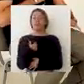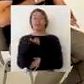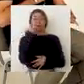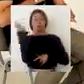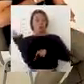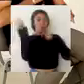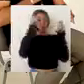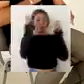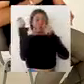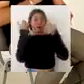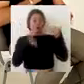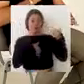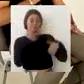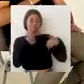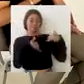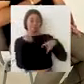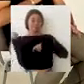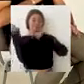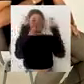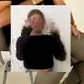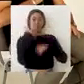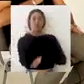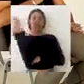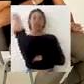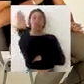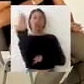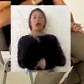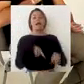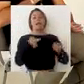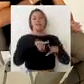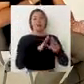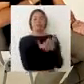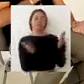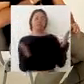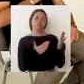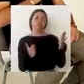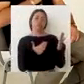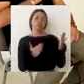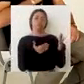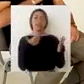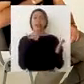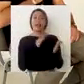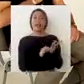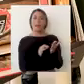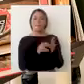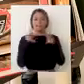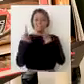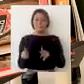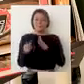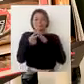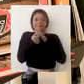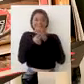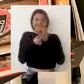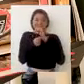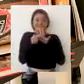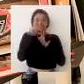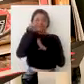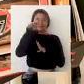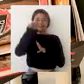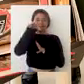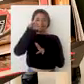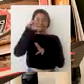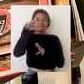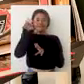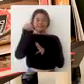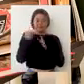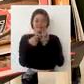juegos de rol se pueden basar tanto en películas como en literaturas. En El Señor de los Anillos, que es la que nos trae acá en